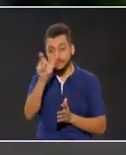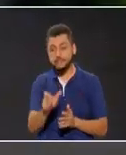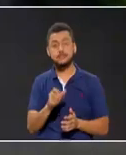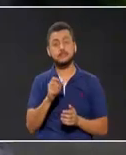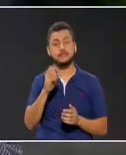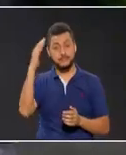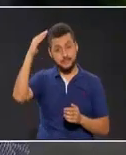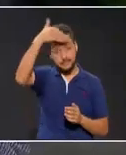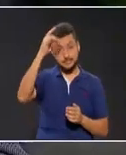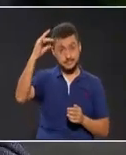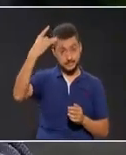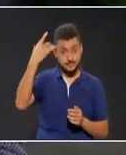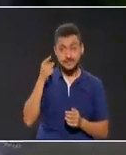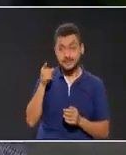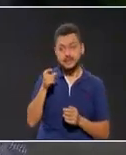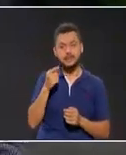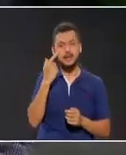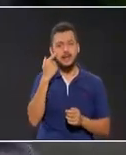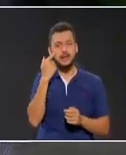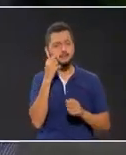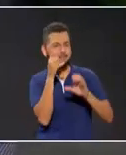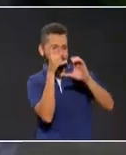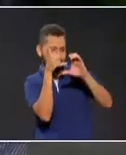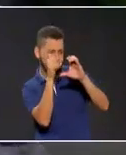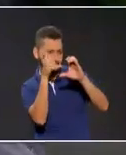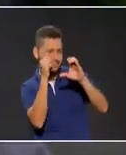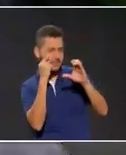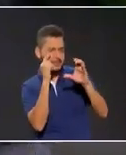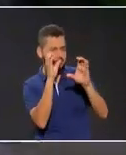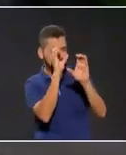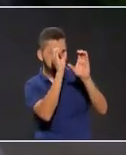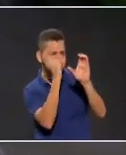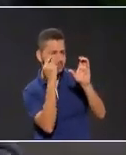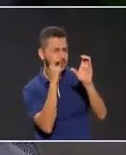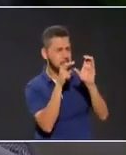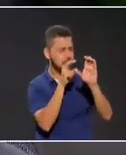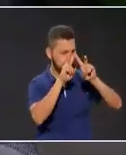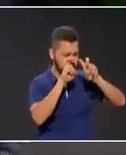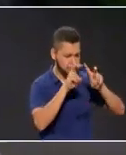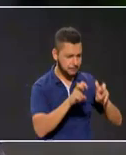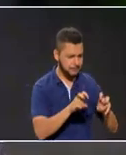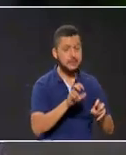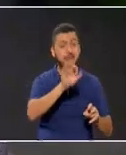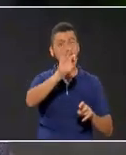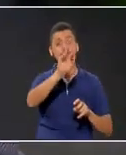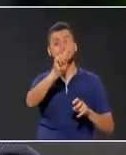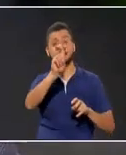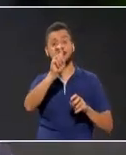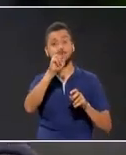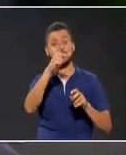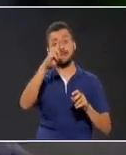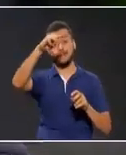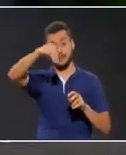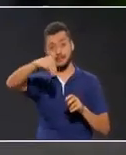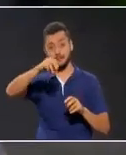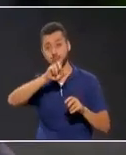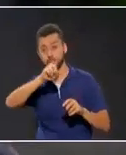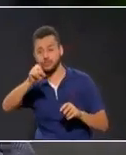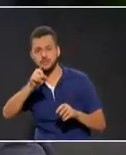Observatorio para la Movilidad de Medellín, la ciudad pasó de 37 kilómetros por hora promedio a 29 kilómetros por